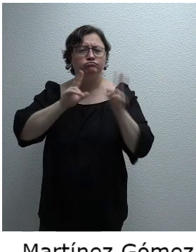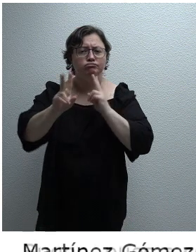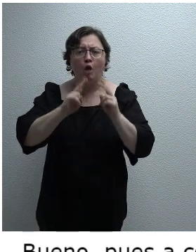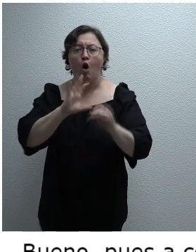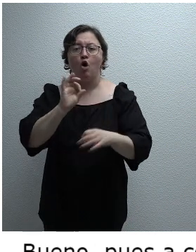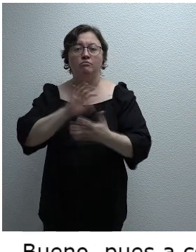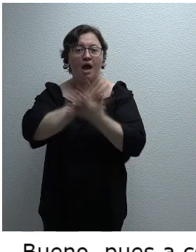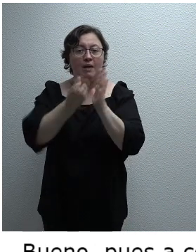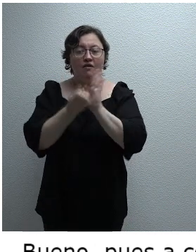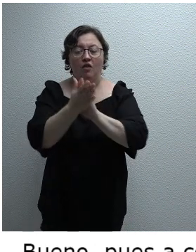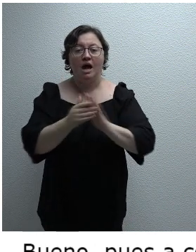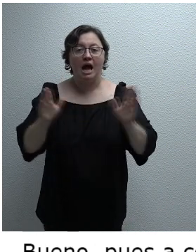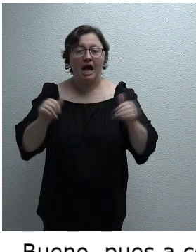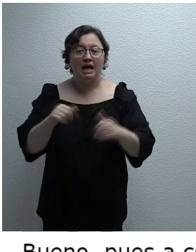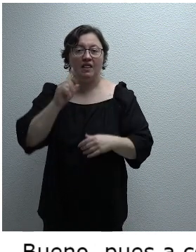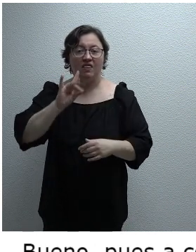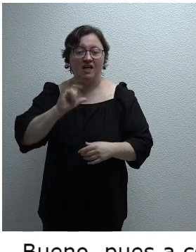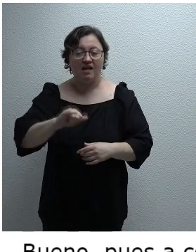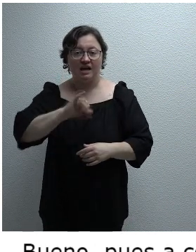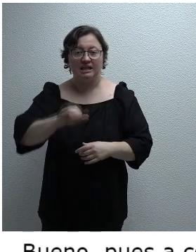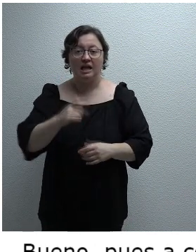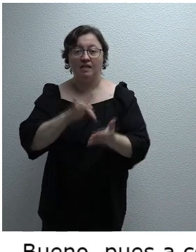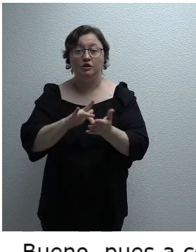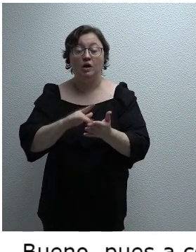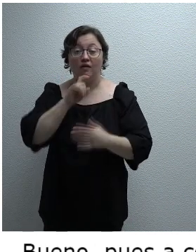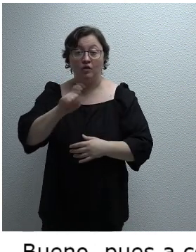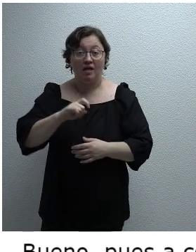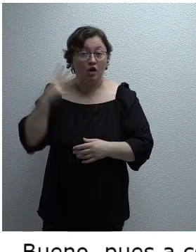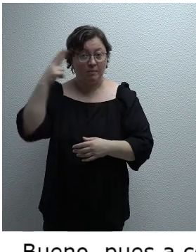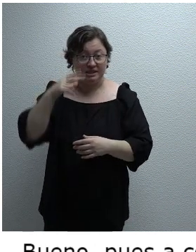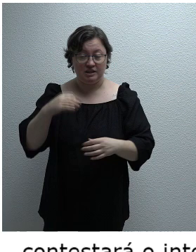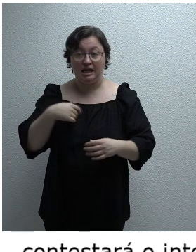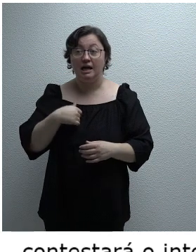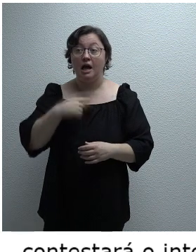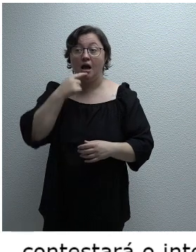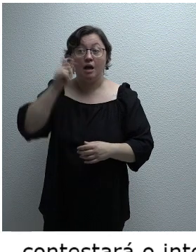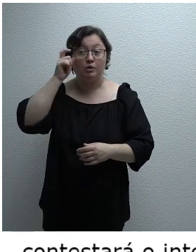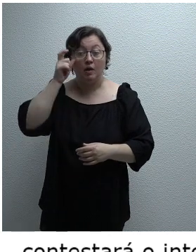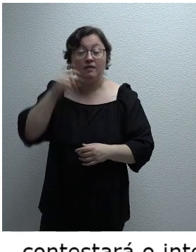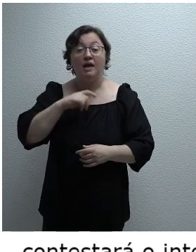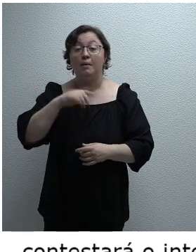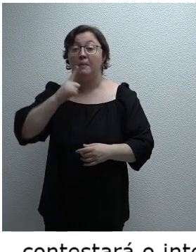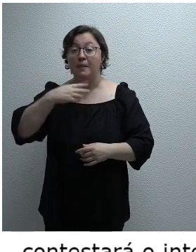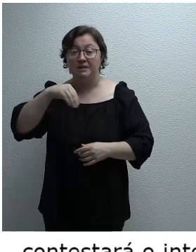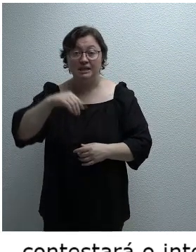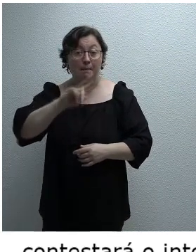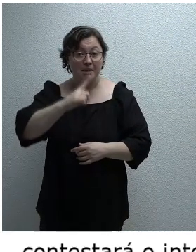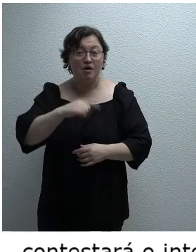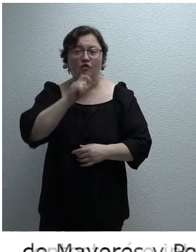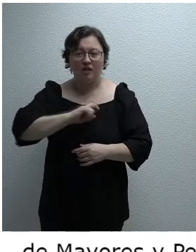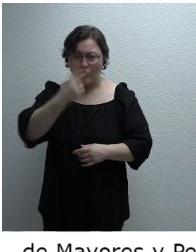contestará o intervendrá Ángel Rodríguez Castedo, presidente de la Plataforma Mayores y Pensionistas. Alberto Durán, vicepresidente primero ejecutivo de Fundación 11. Adelante.